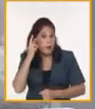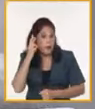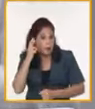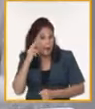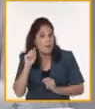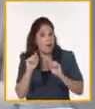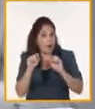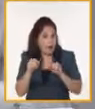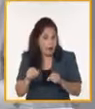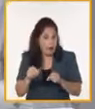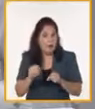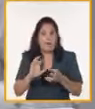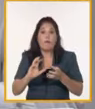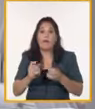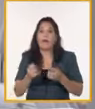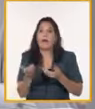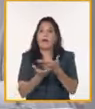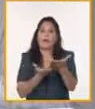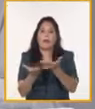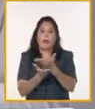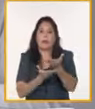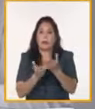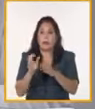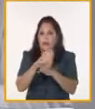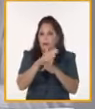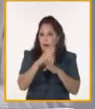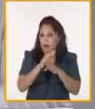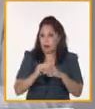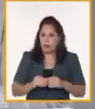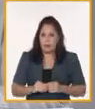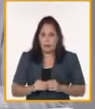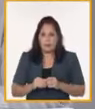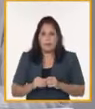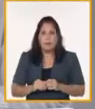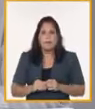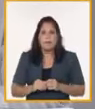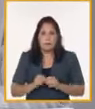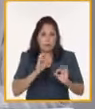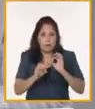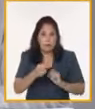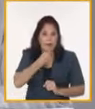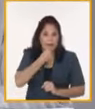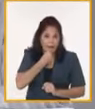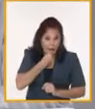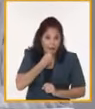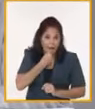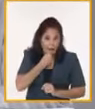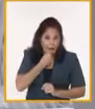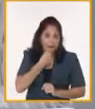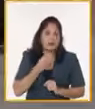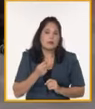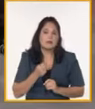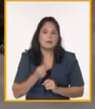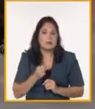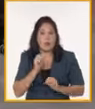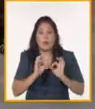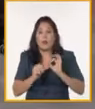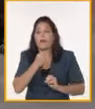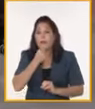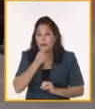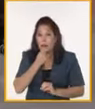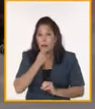hay formas de gestión en todos los sectores es decir está el que cuida al ancianito que tiene que tener una relación con el Ministerio